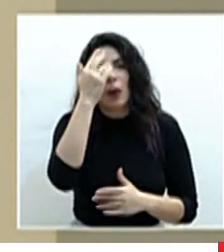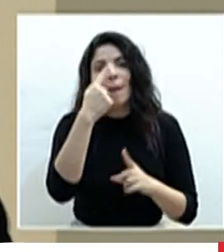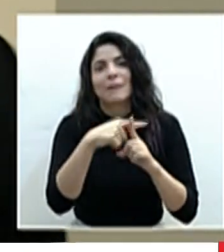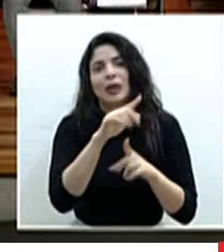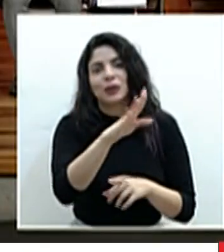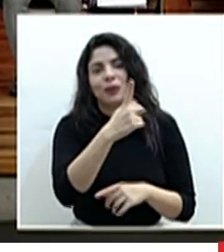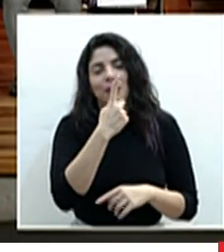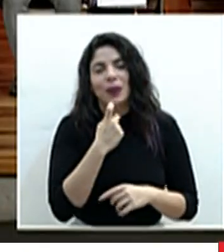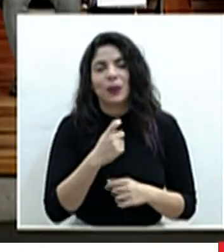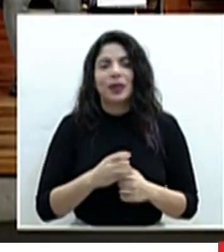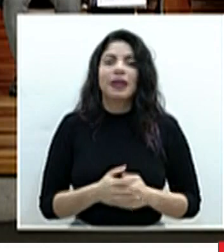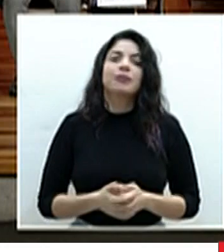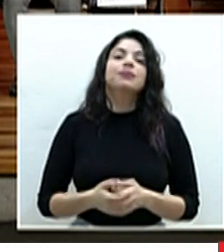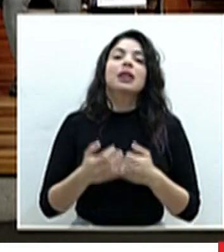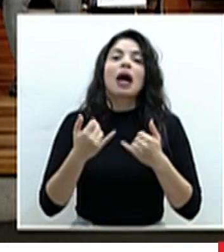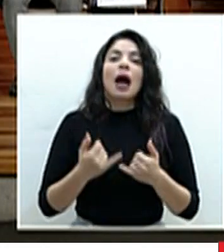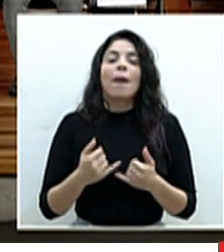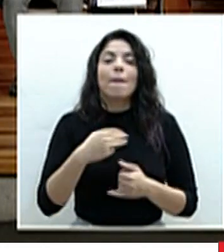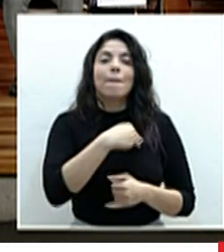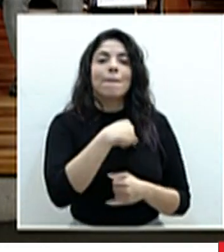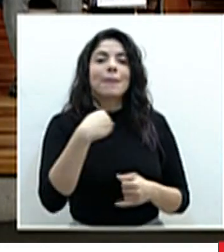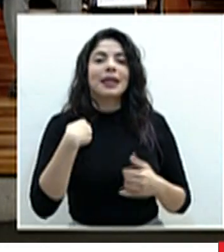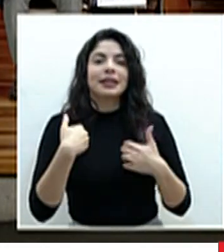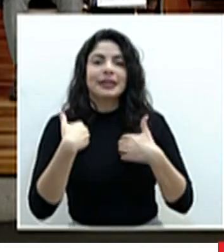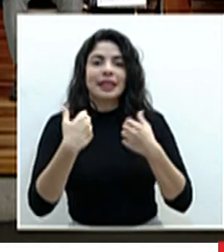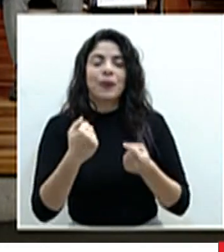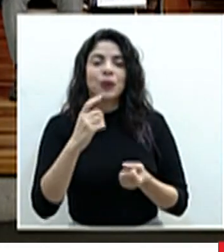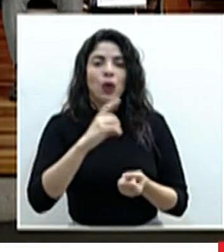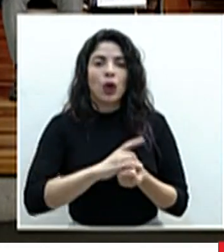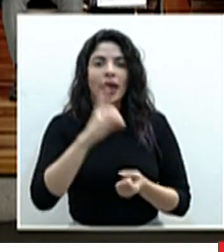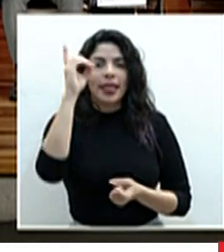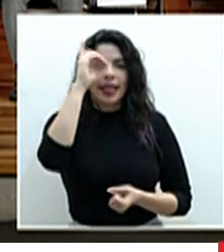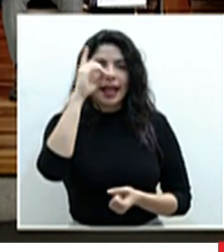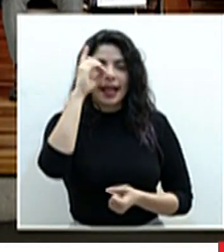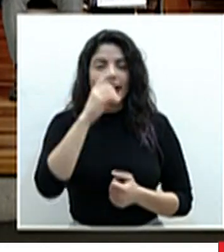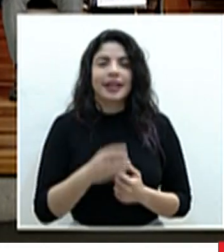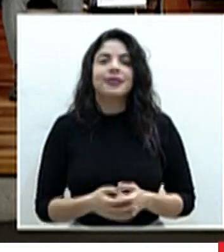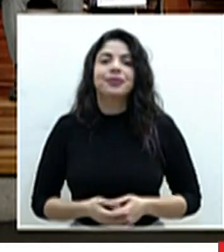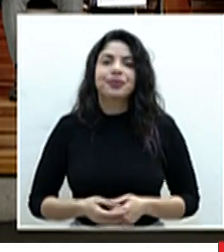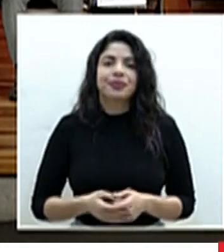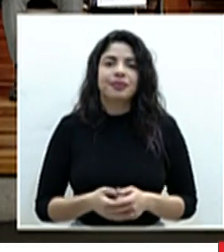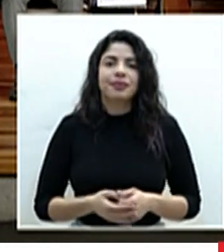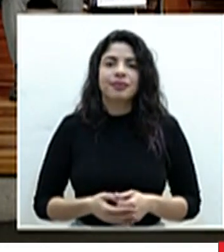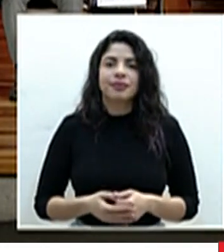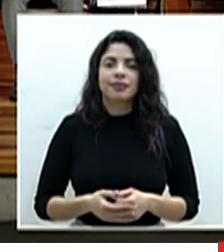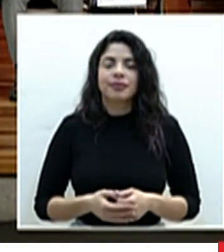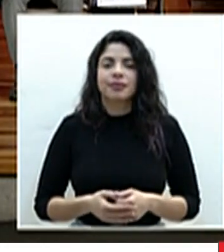gracias. Escuchamos al ministro de Salud, el doctor Daniel Salas.